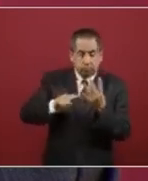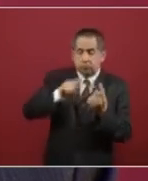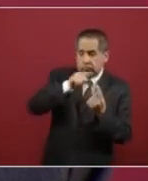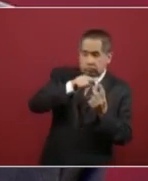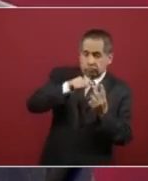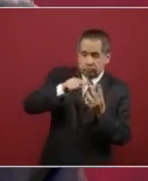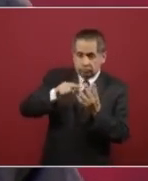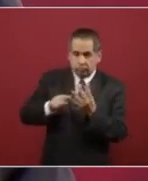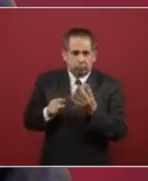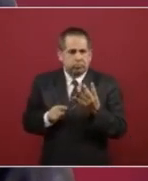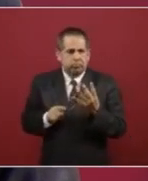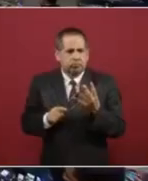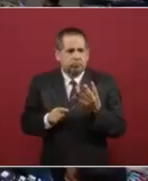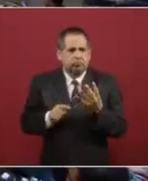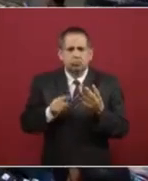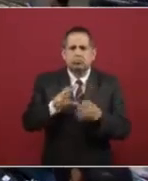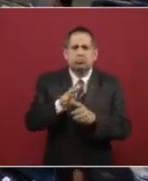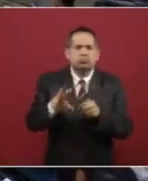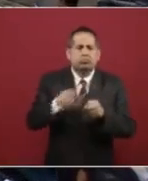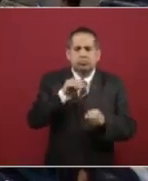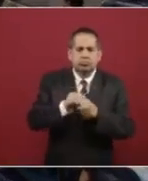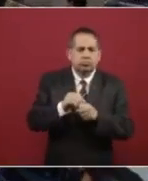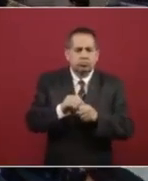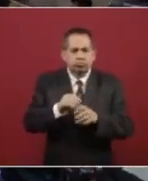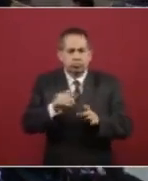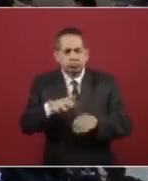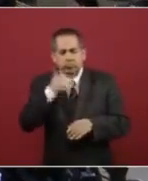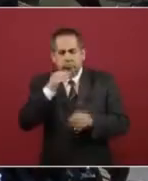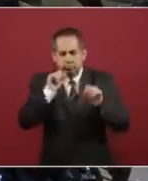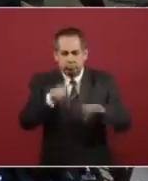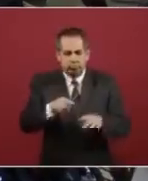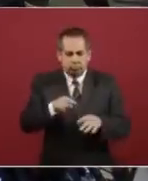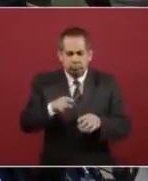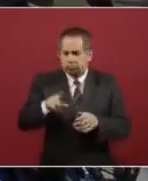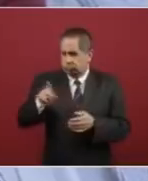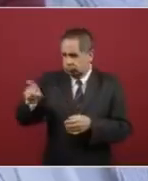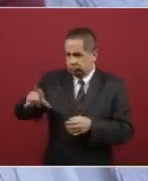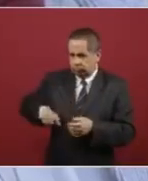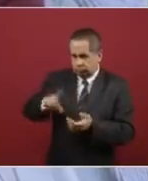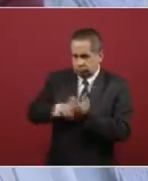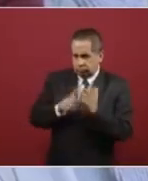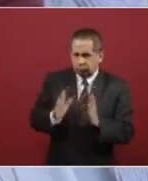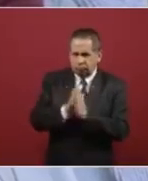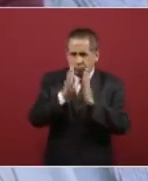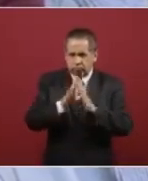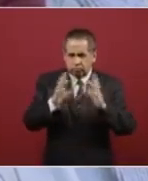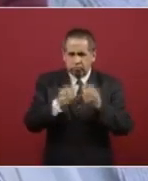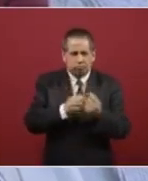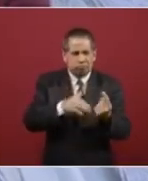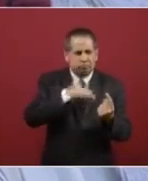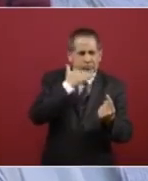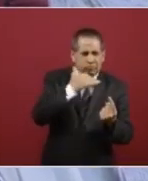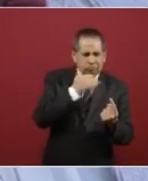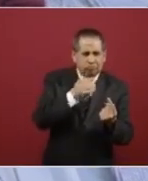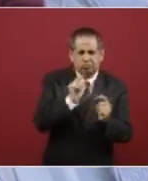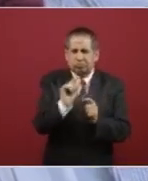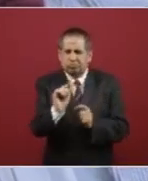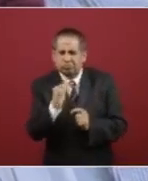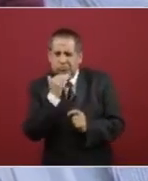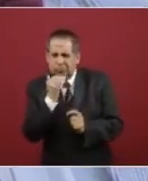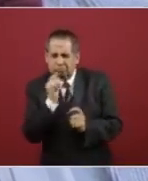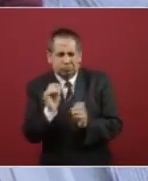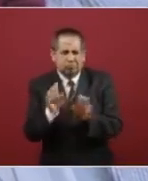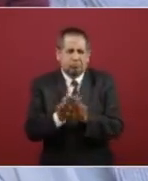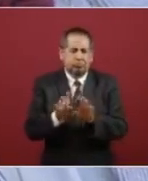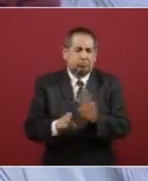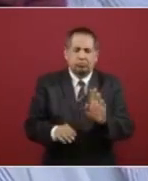nueva refinería no están totalmente libres de corrupción. ¿En su gobierno van a participar empresas que sean corruptas pero poquitas o cómo va a ser?